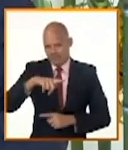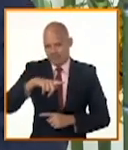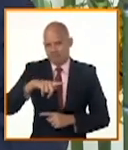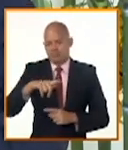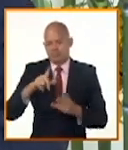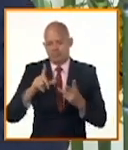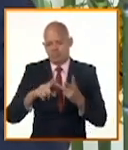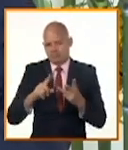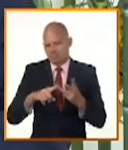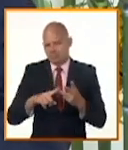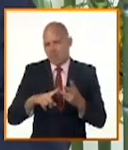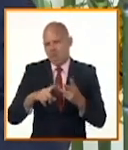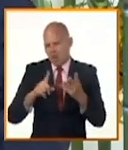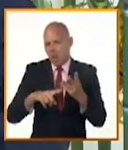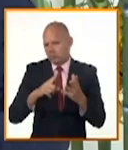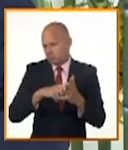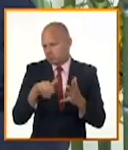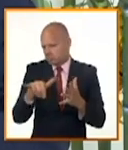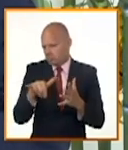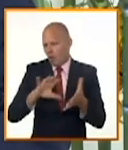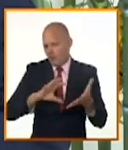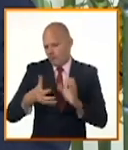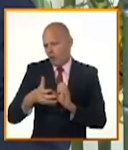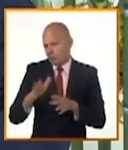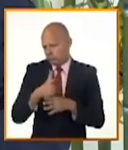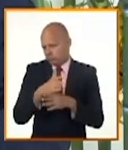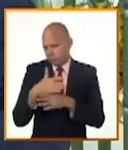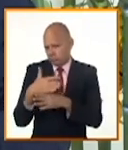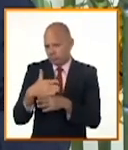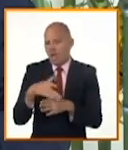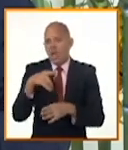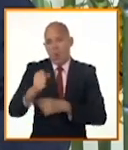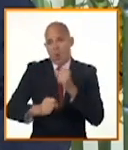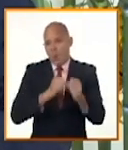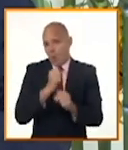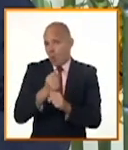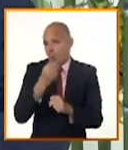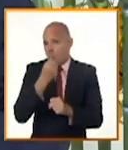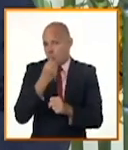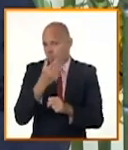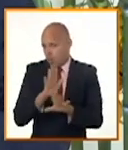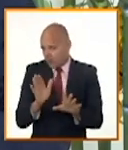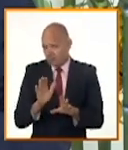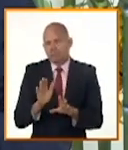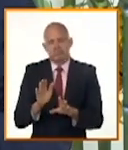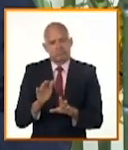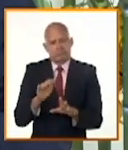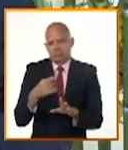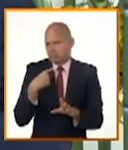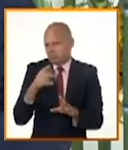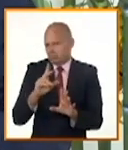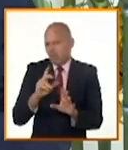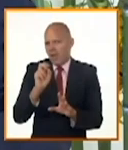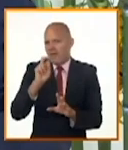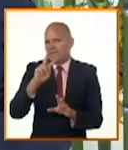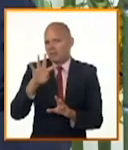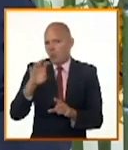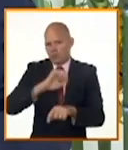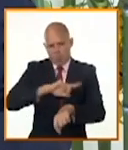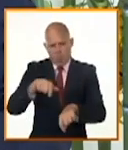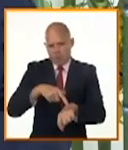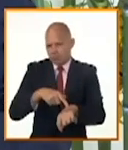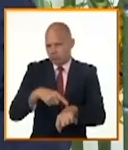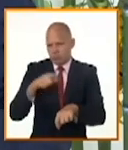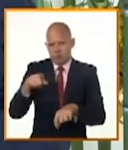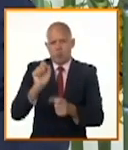estos canales están disponibles las 24 horas en el caso de los tpv la banca móvil